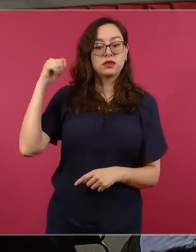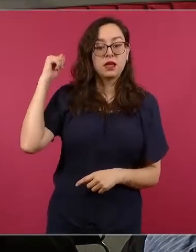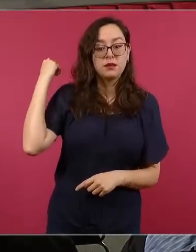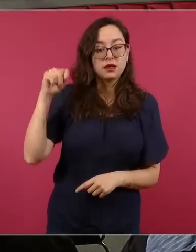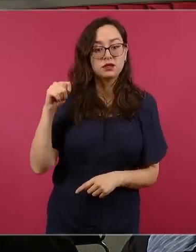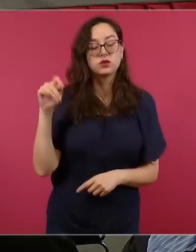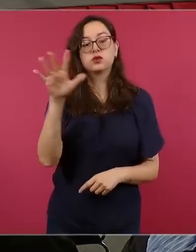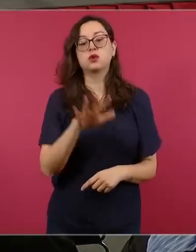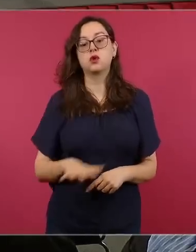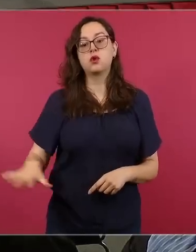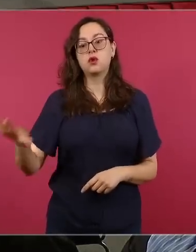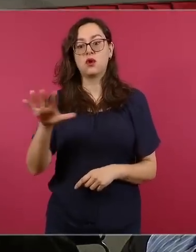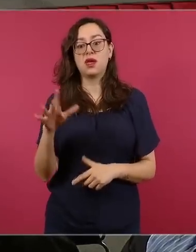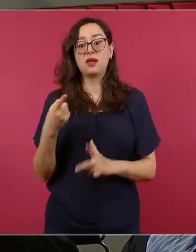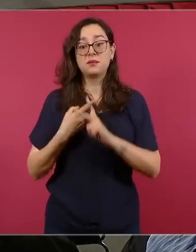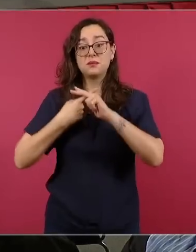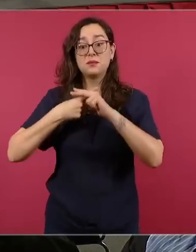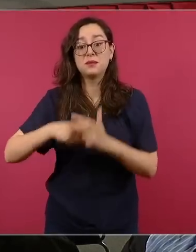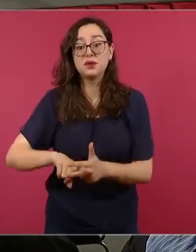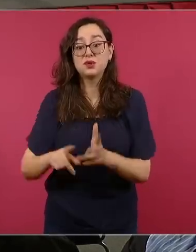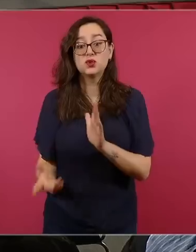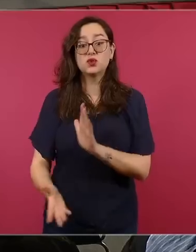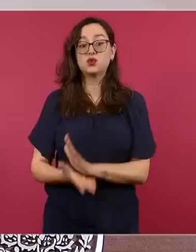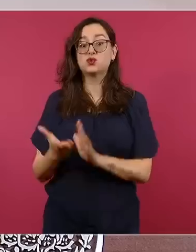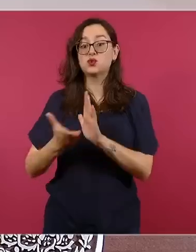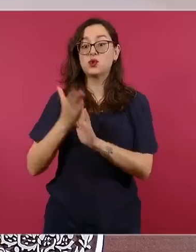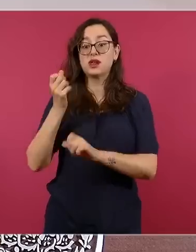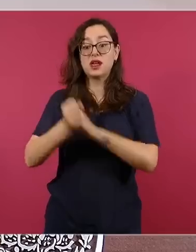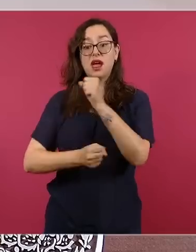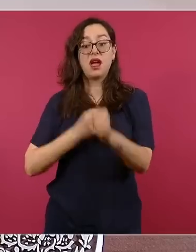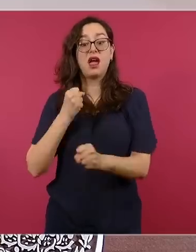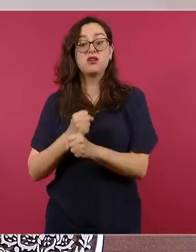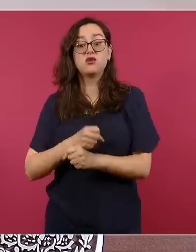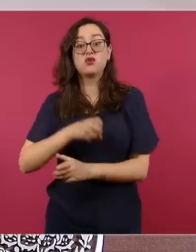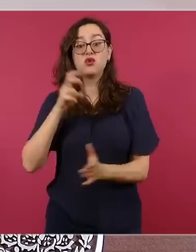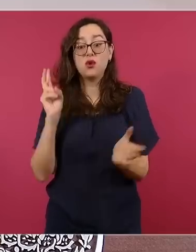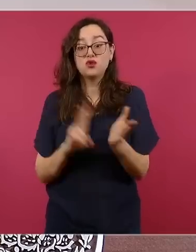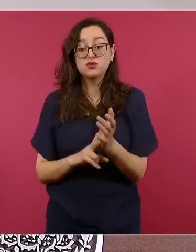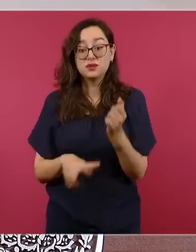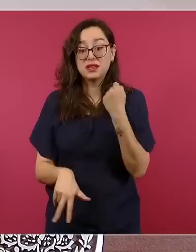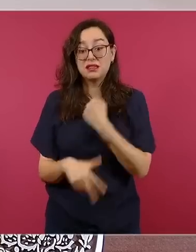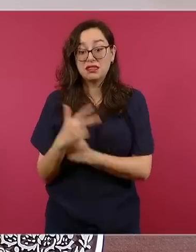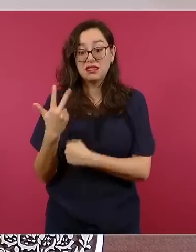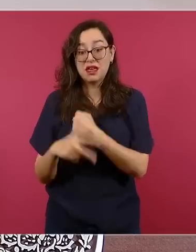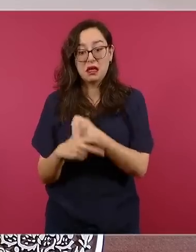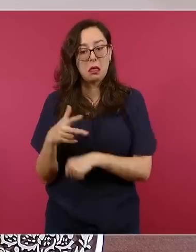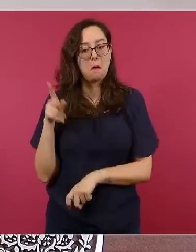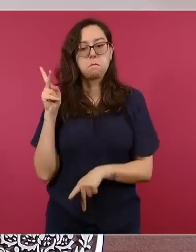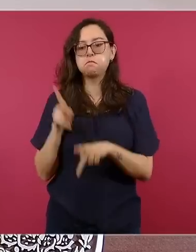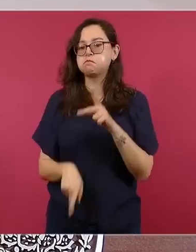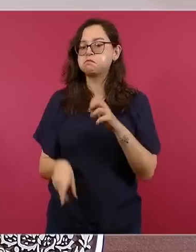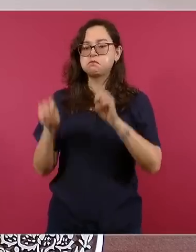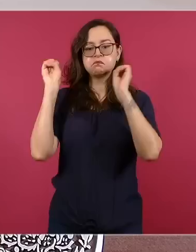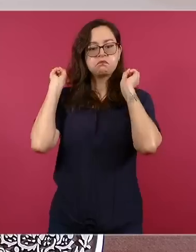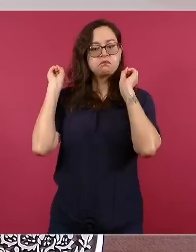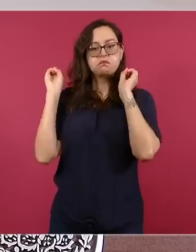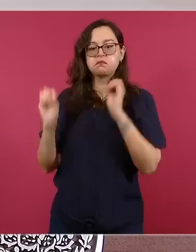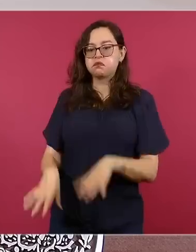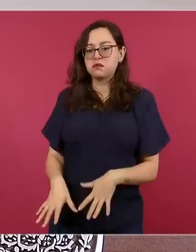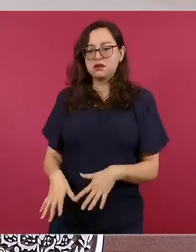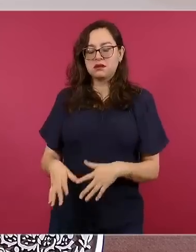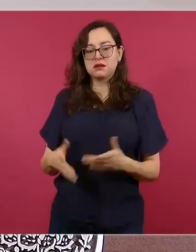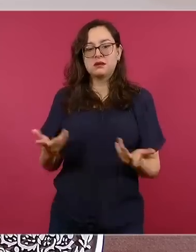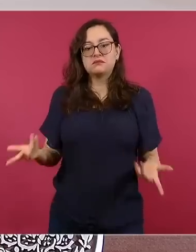iniciado desde 2013, se había iniciado este hospital abandonado. También muchos de estos hospitales pues